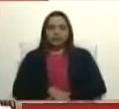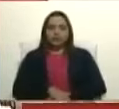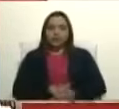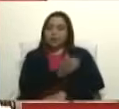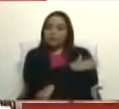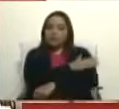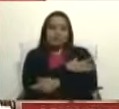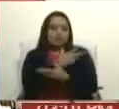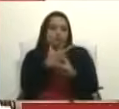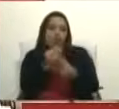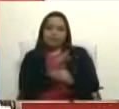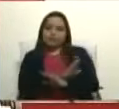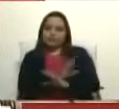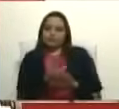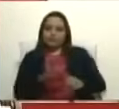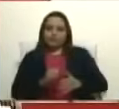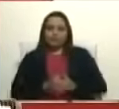no.